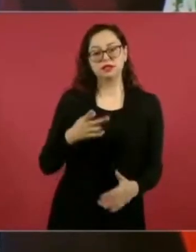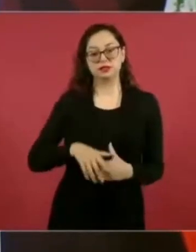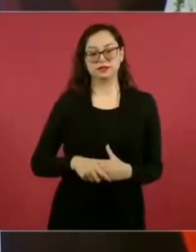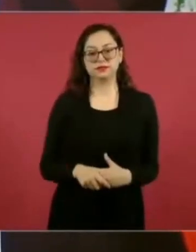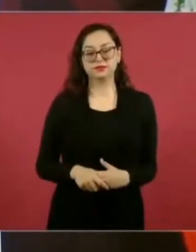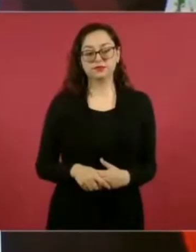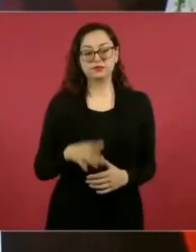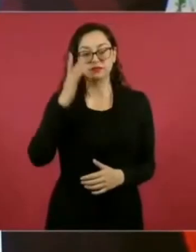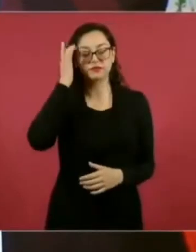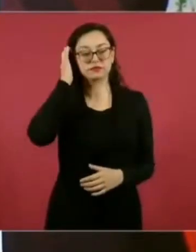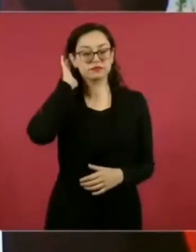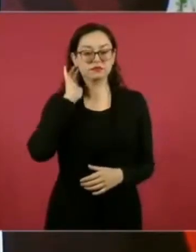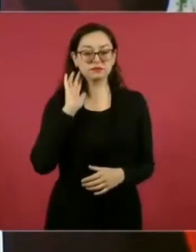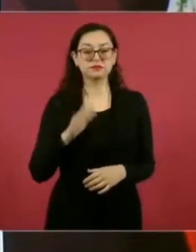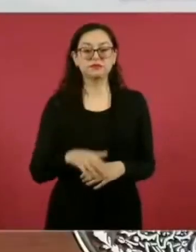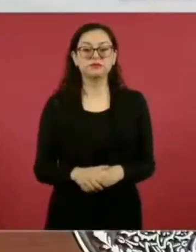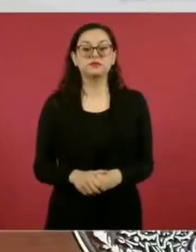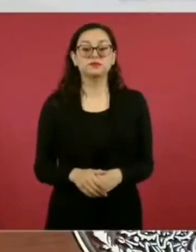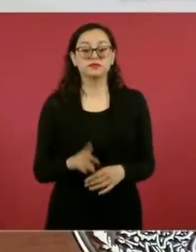en el país